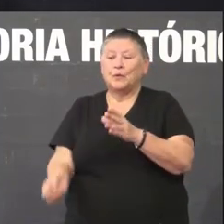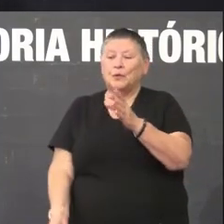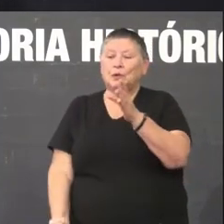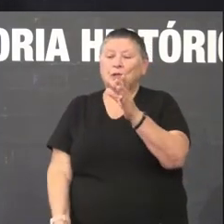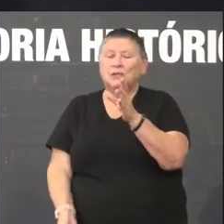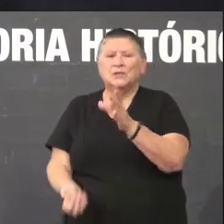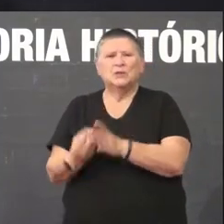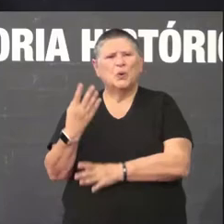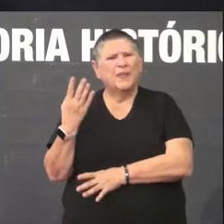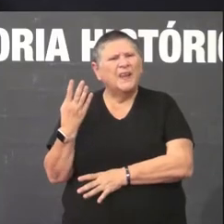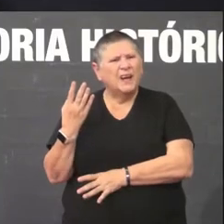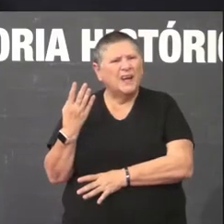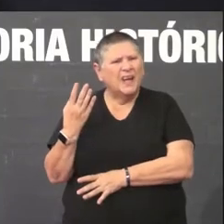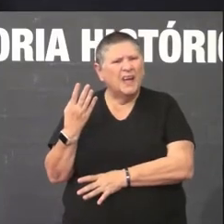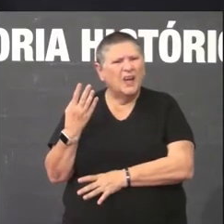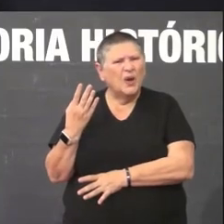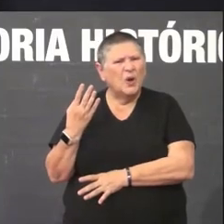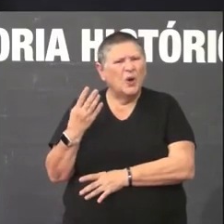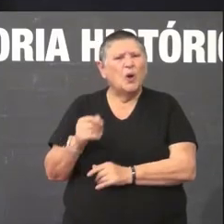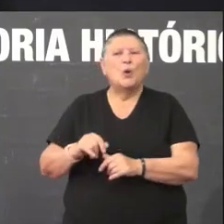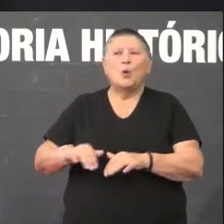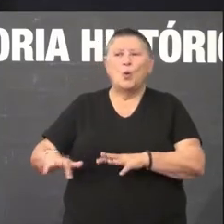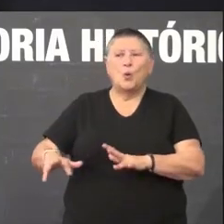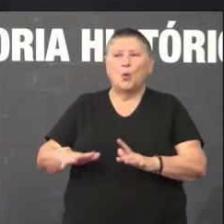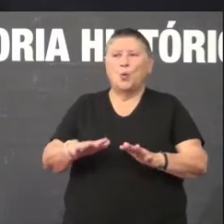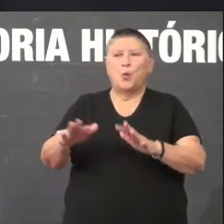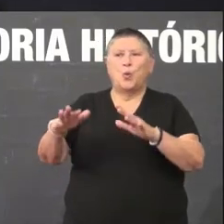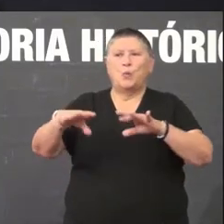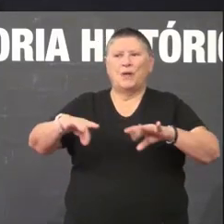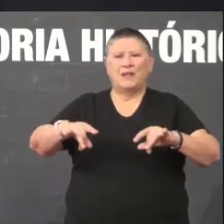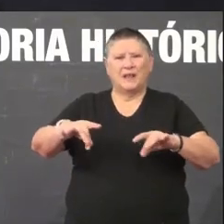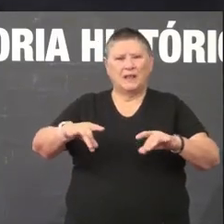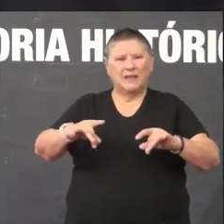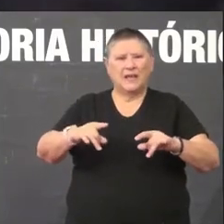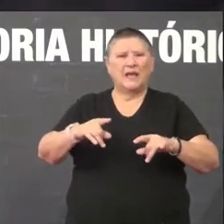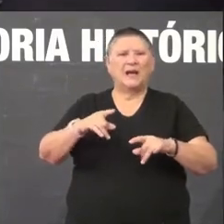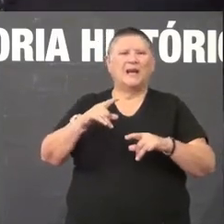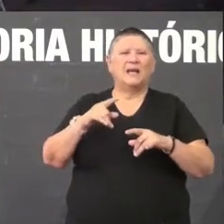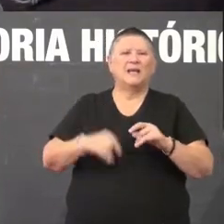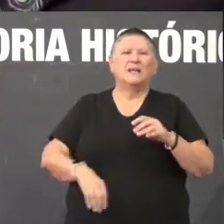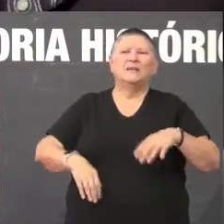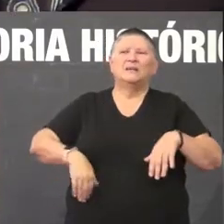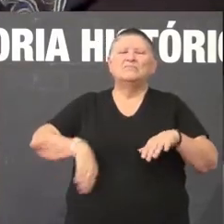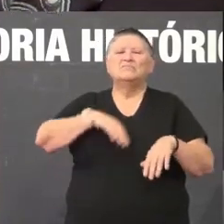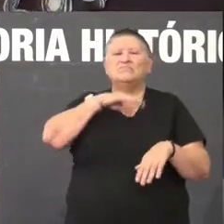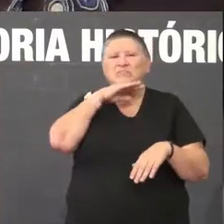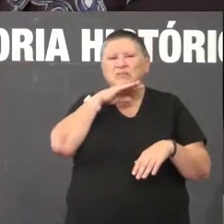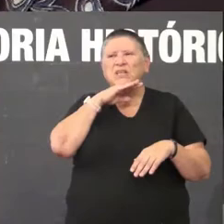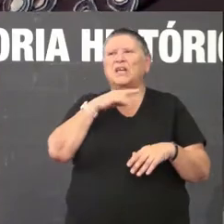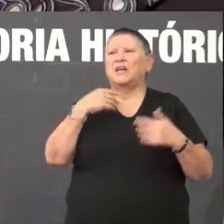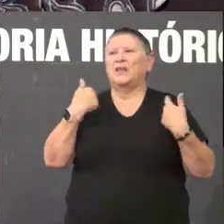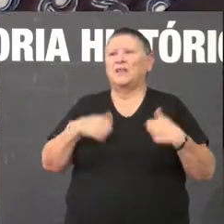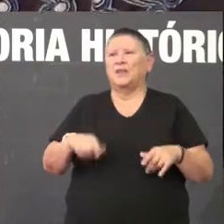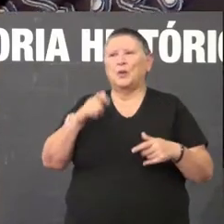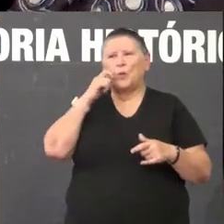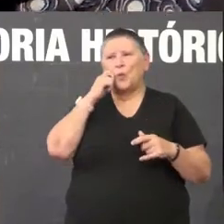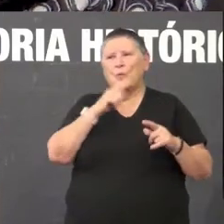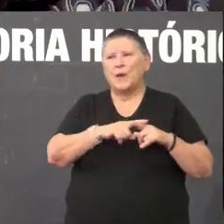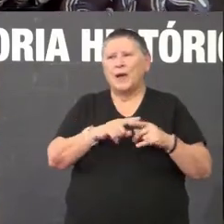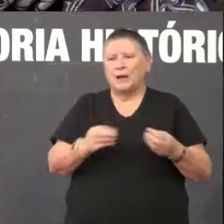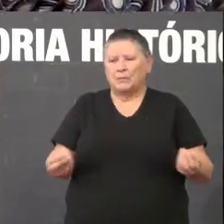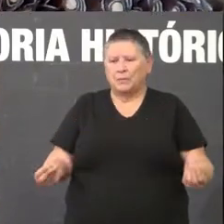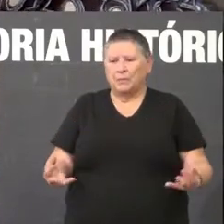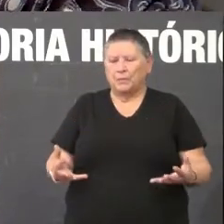terra nai, saturara de cinzas humans, unha multedume infinda de